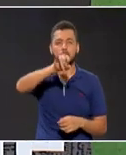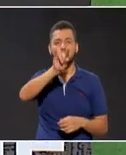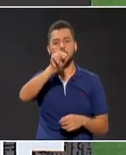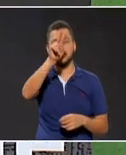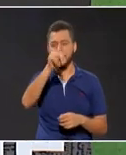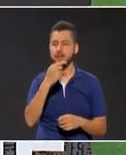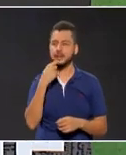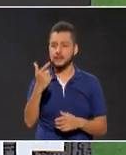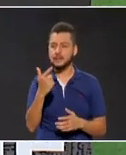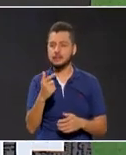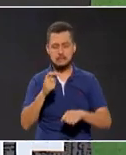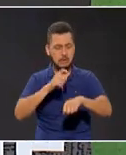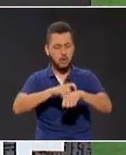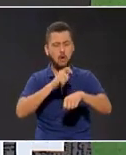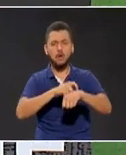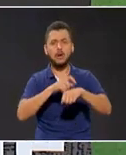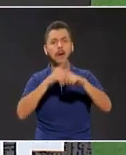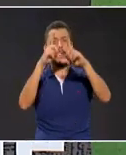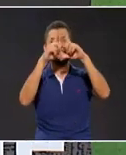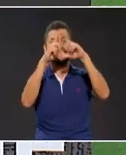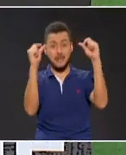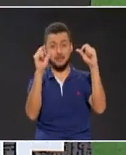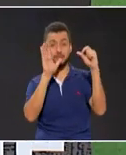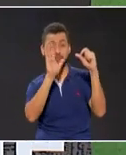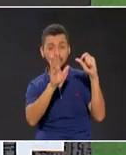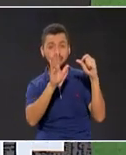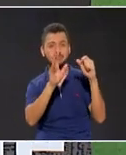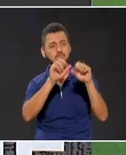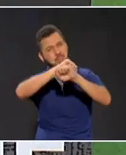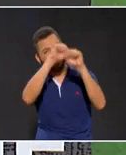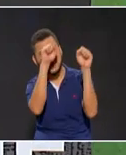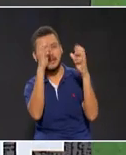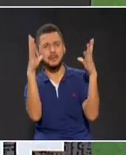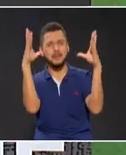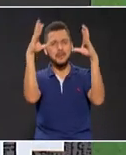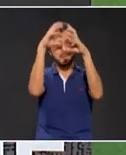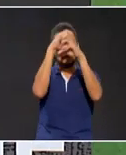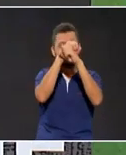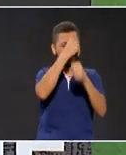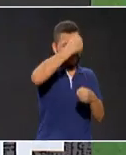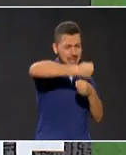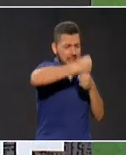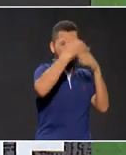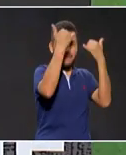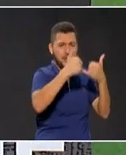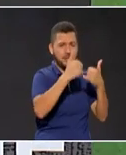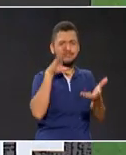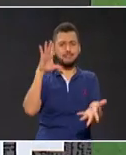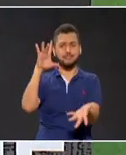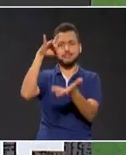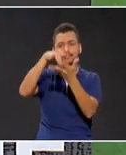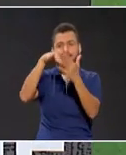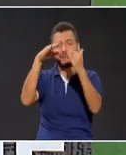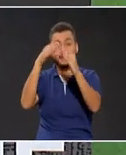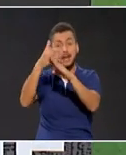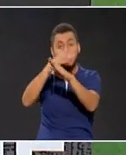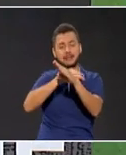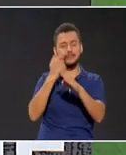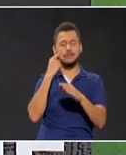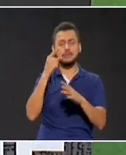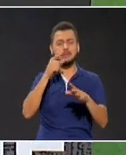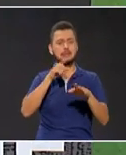todo el mundo quiere llegar? No hay tanto afán a la hora de ir al trabajo, pero para llegar a la casa a descansar y a ver a la familia, así, y cada día siente